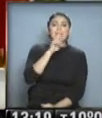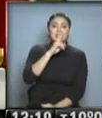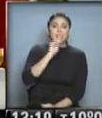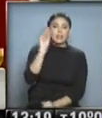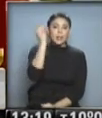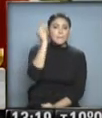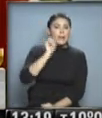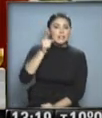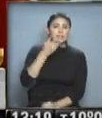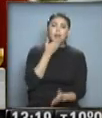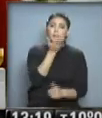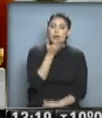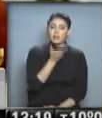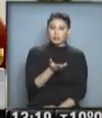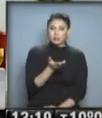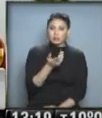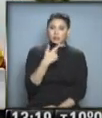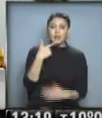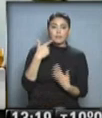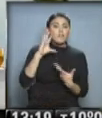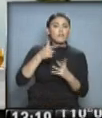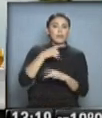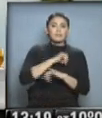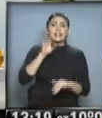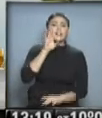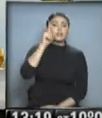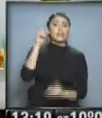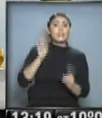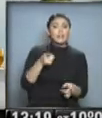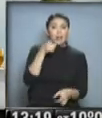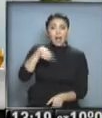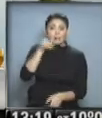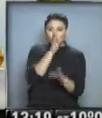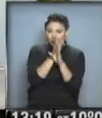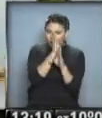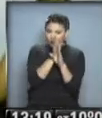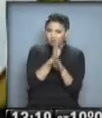Brasil, Dilma Rousseff, a partir de esta noticia de que Estados Unidos también los espiaba a ellos.